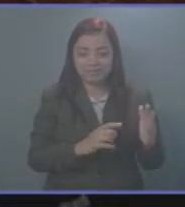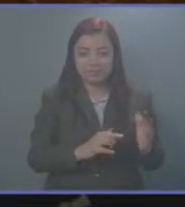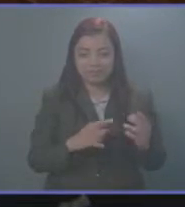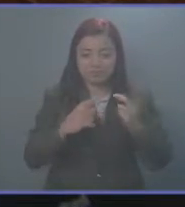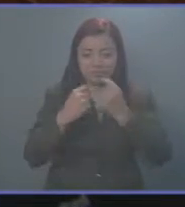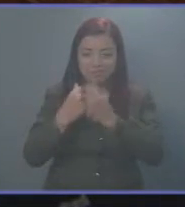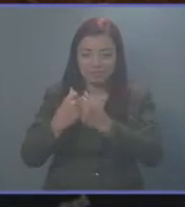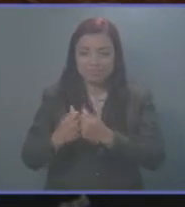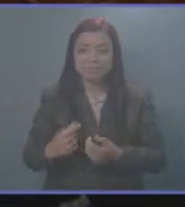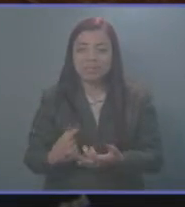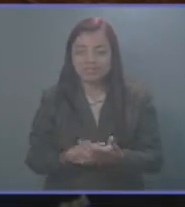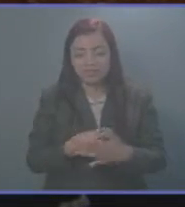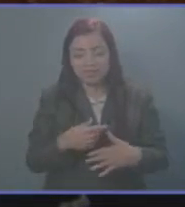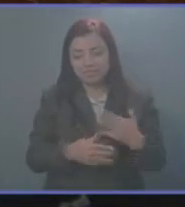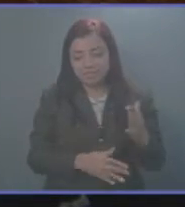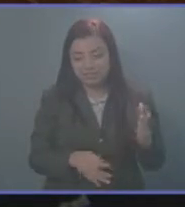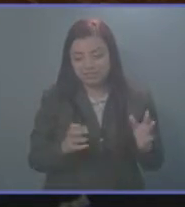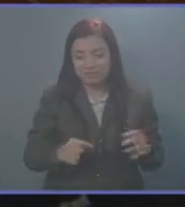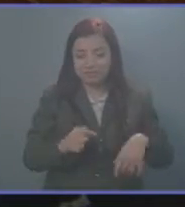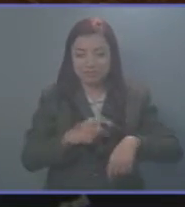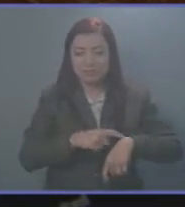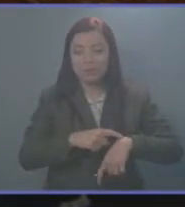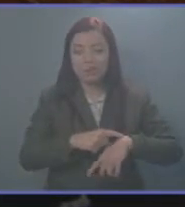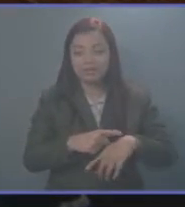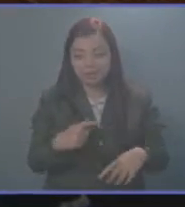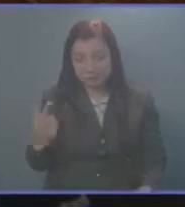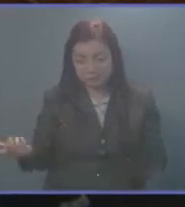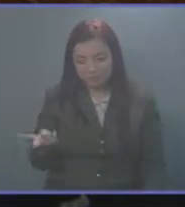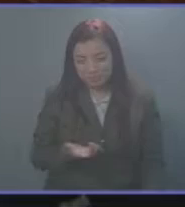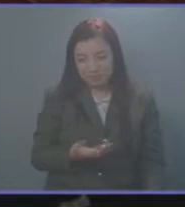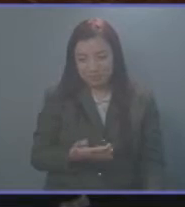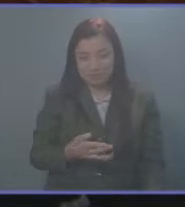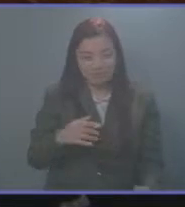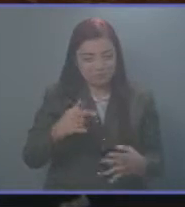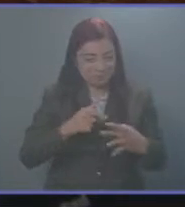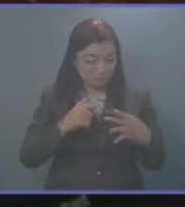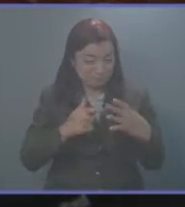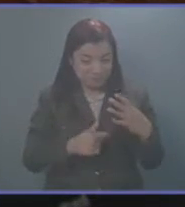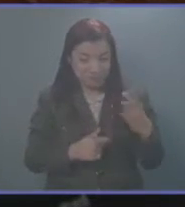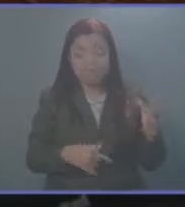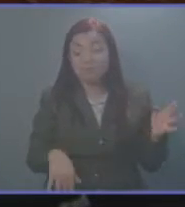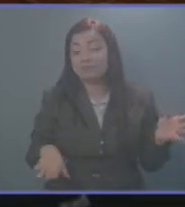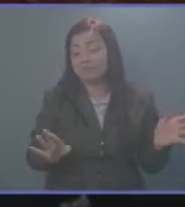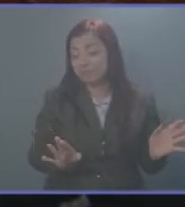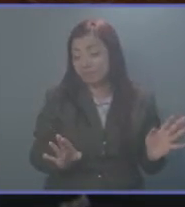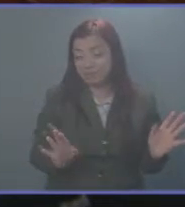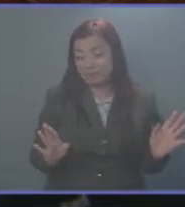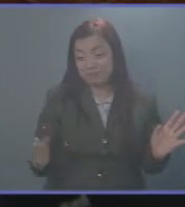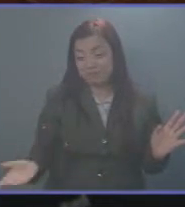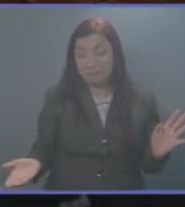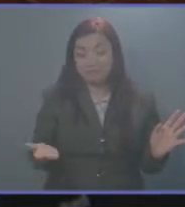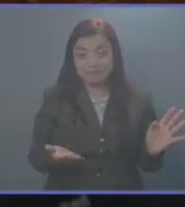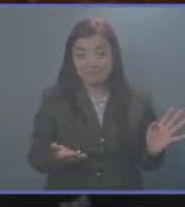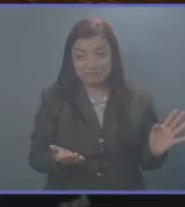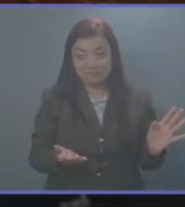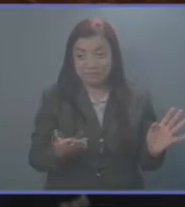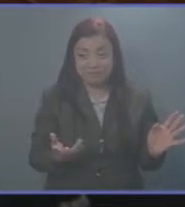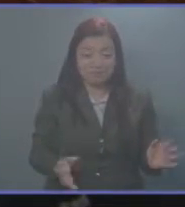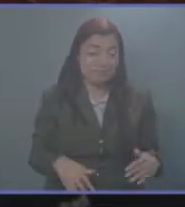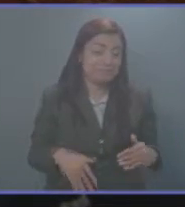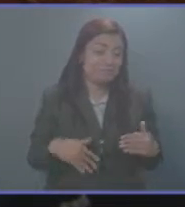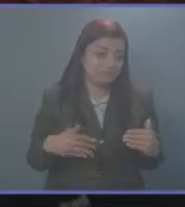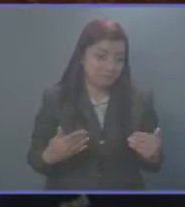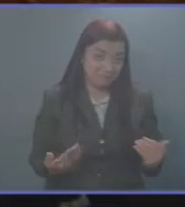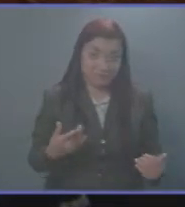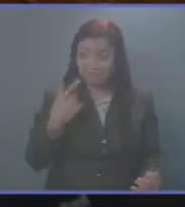infraestructura y el tiempo es muy corto, ahora resulta que le estamos quitando los recursos y se deja